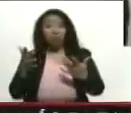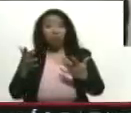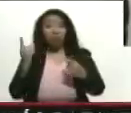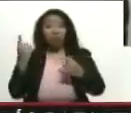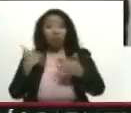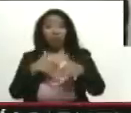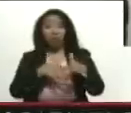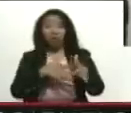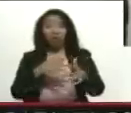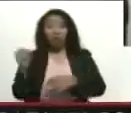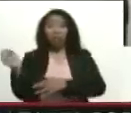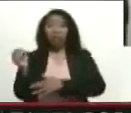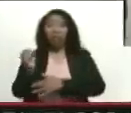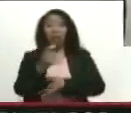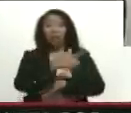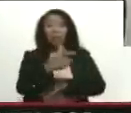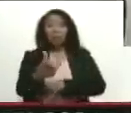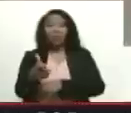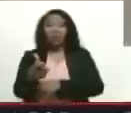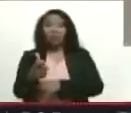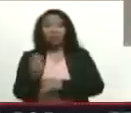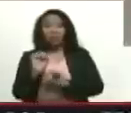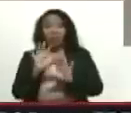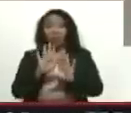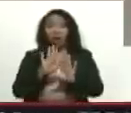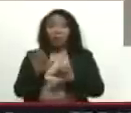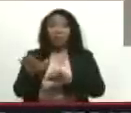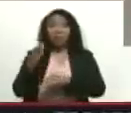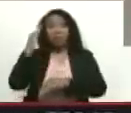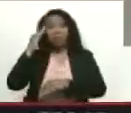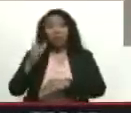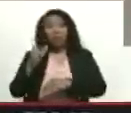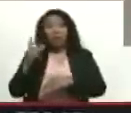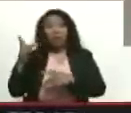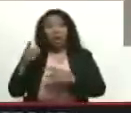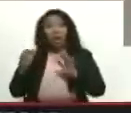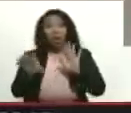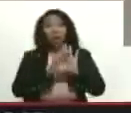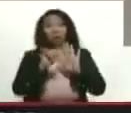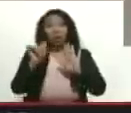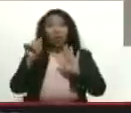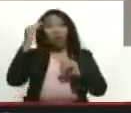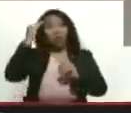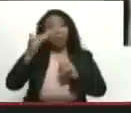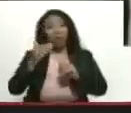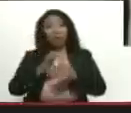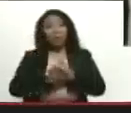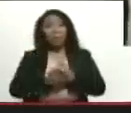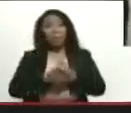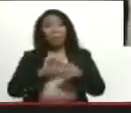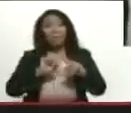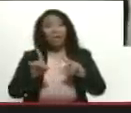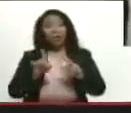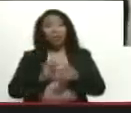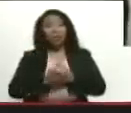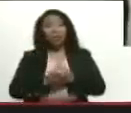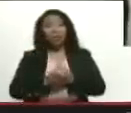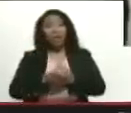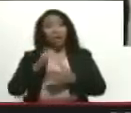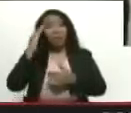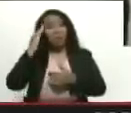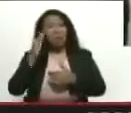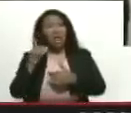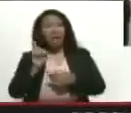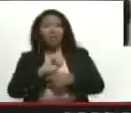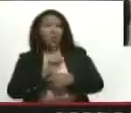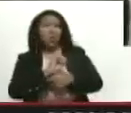la desobediencia civil. Y el apoyo de los militares, el apoyo a la Constitución por parte de los militares. Y se están hablando con militares, eso es normal, sí, eso